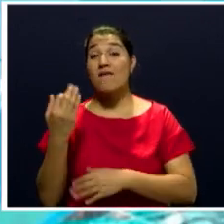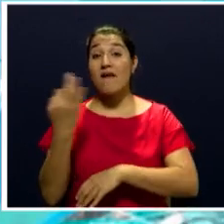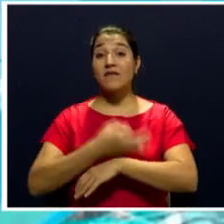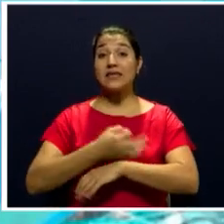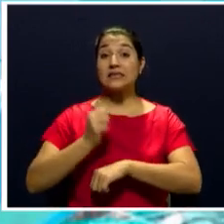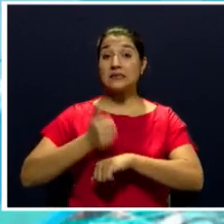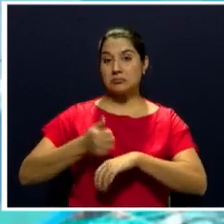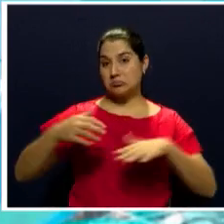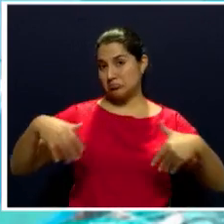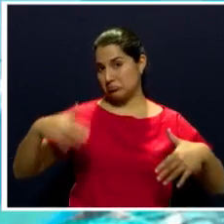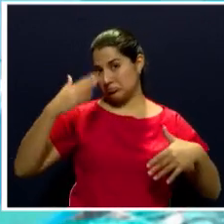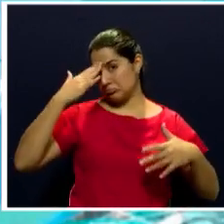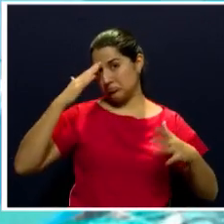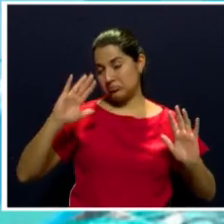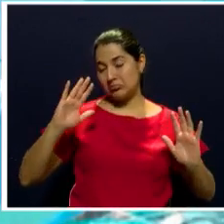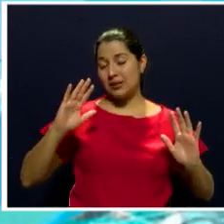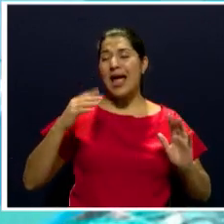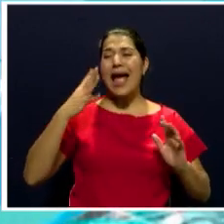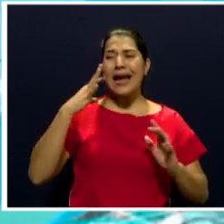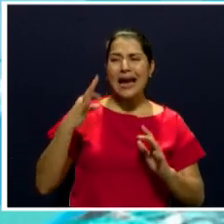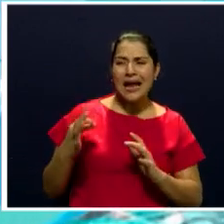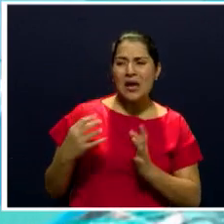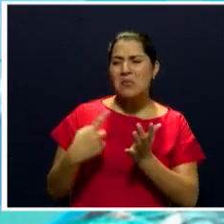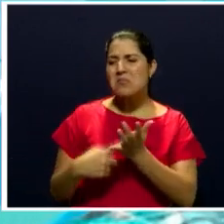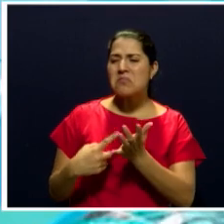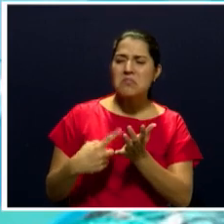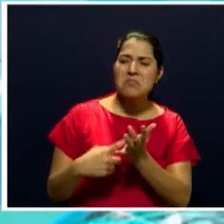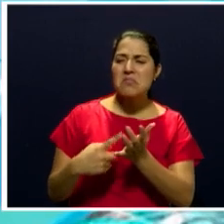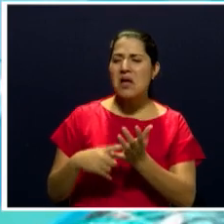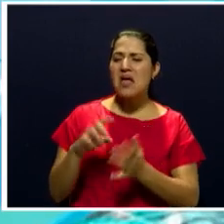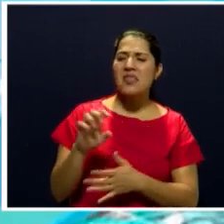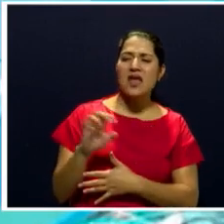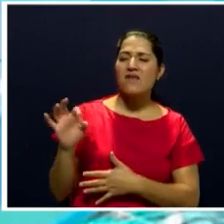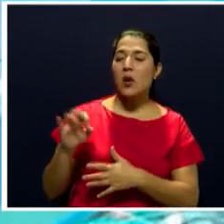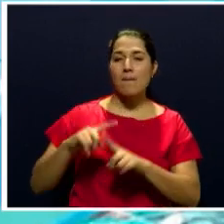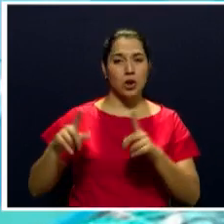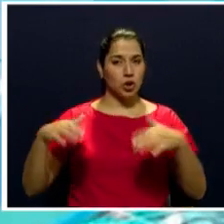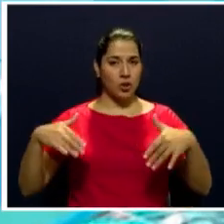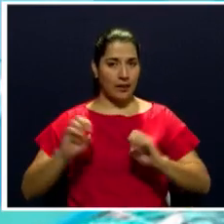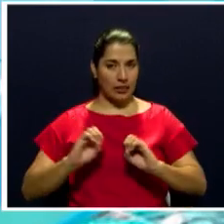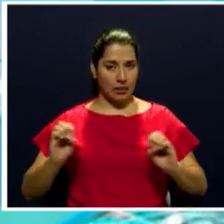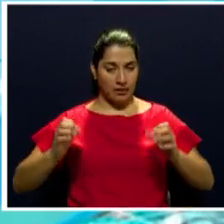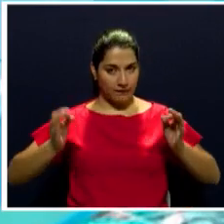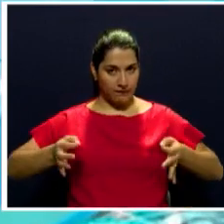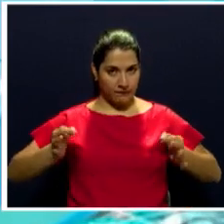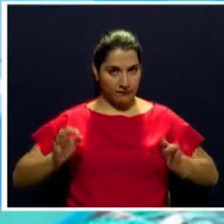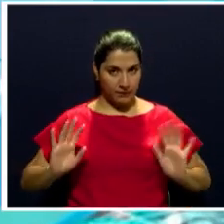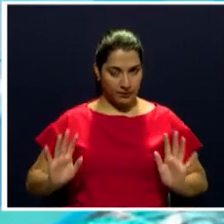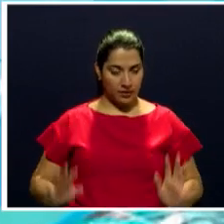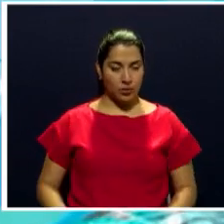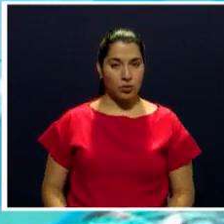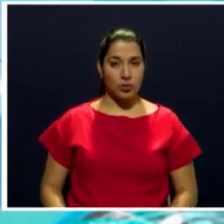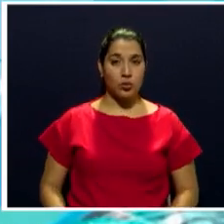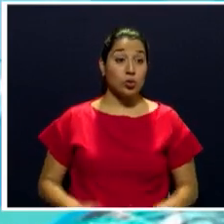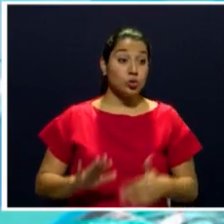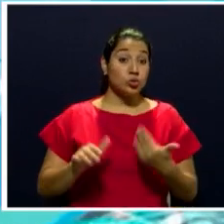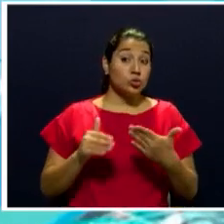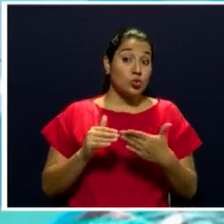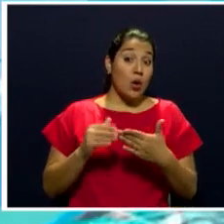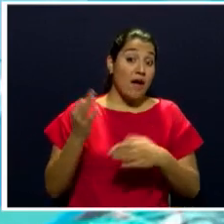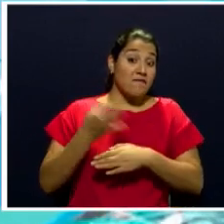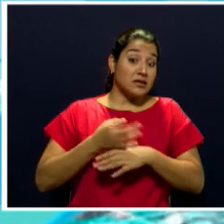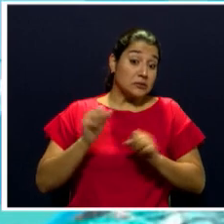Creo que hubieron algunas conversaciones donde se mencionaron enero, febrero, pero no hay nada definitivo. Todas las posibilidades están abiertas y